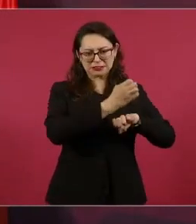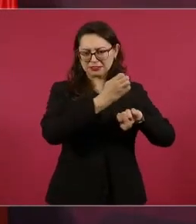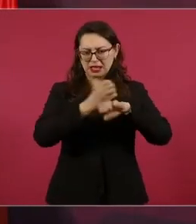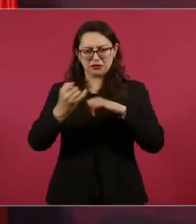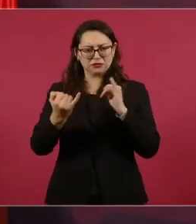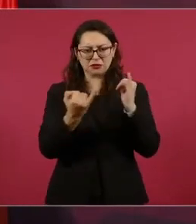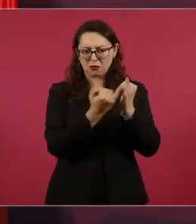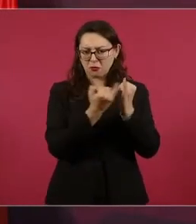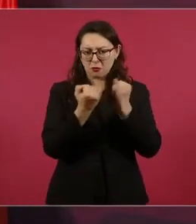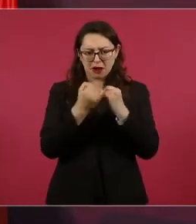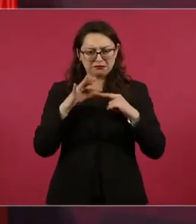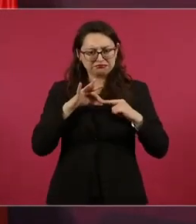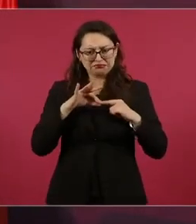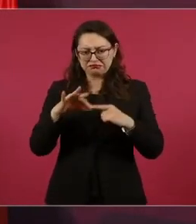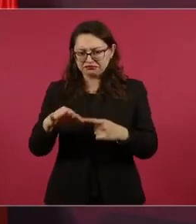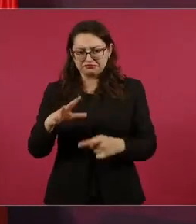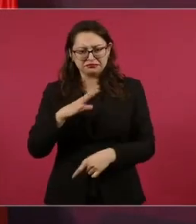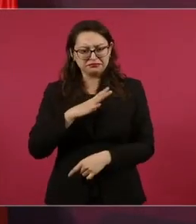país